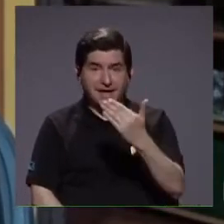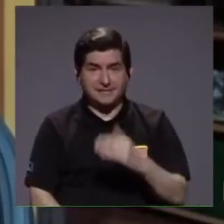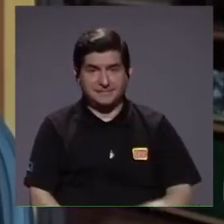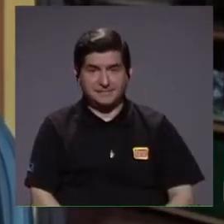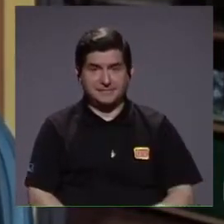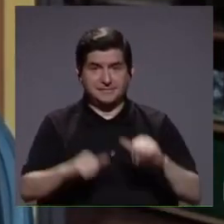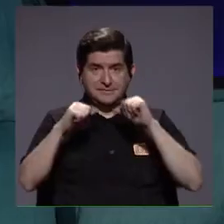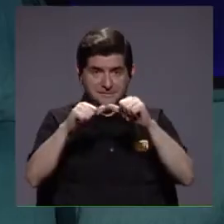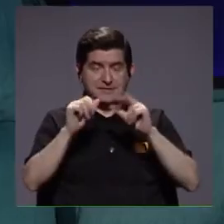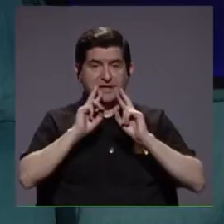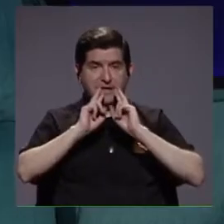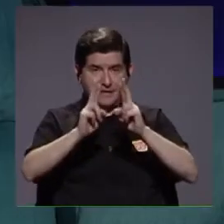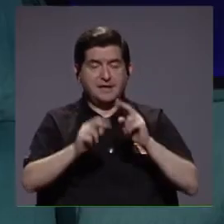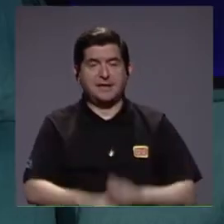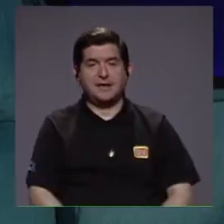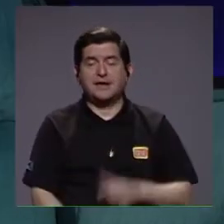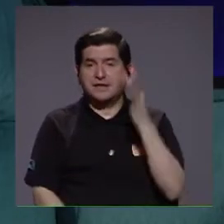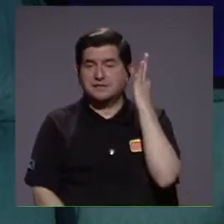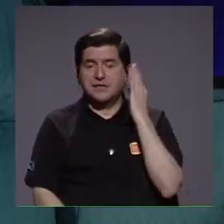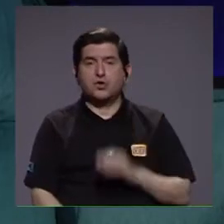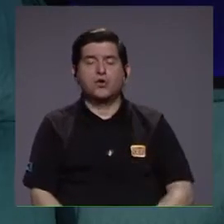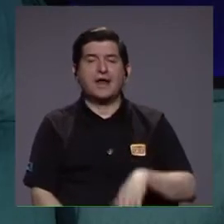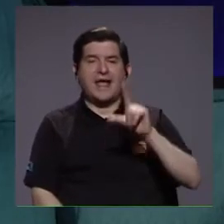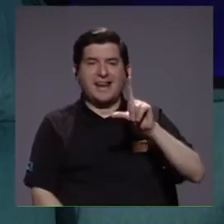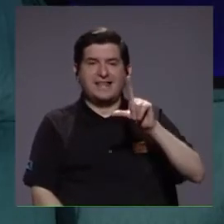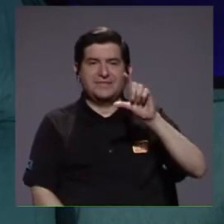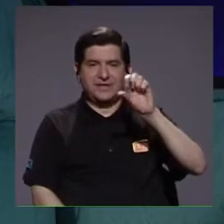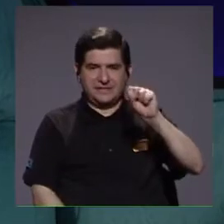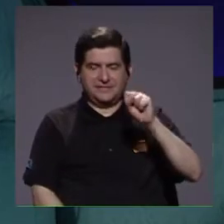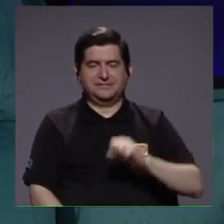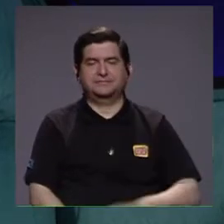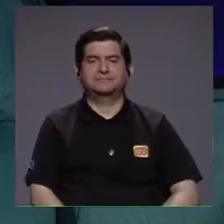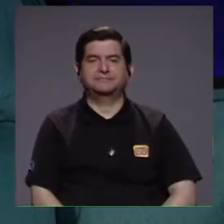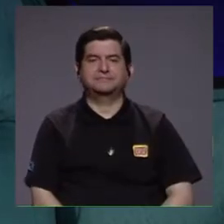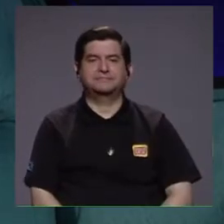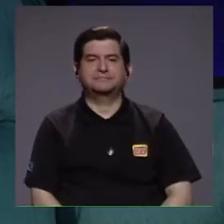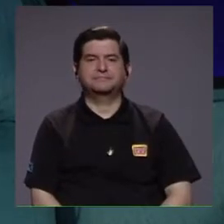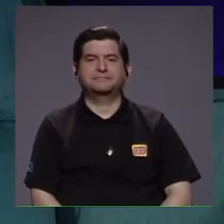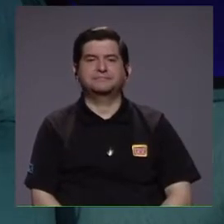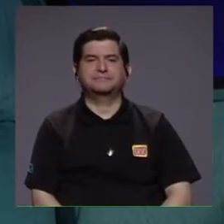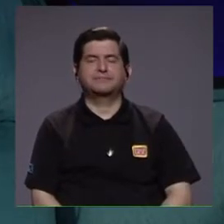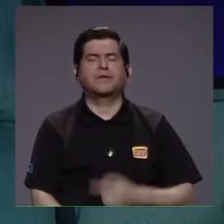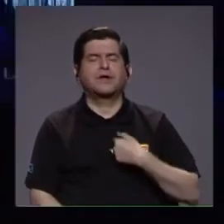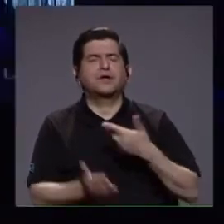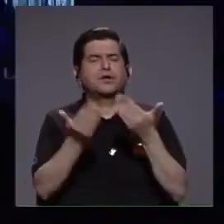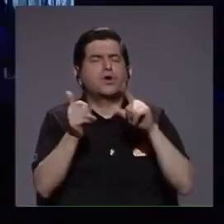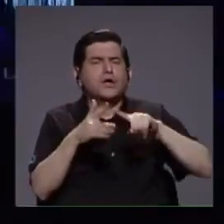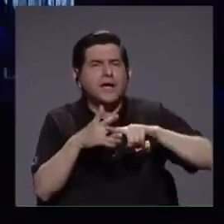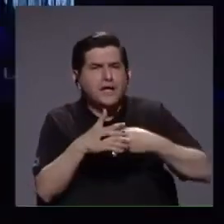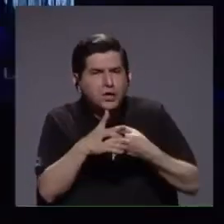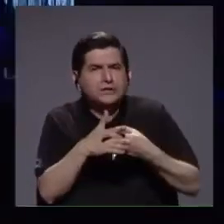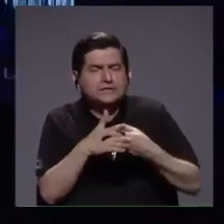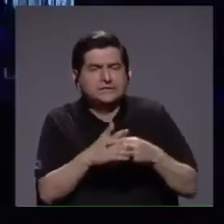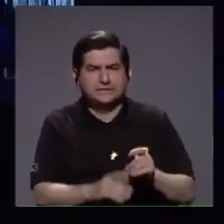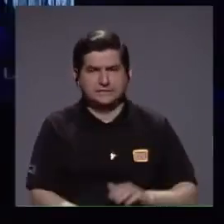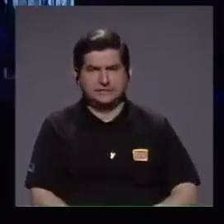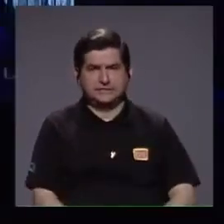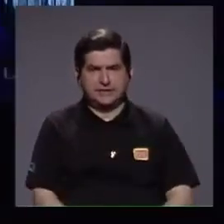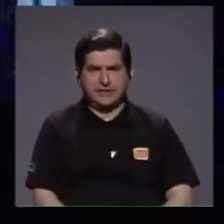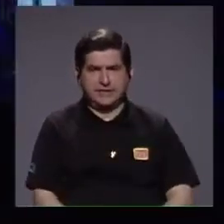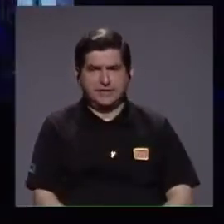Muchas gracias. Continuamos con la respuesta de la señora Lisbeth Salazar. Yo quiero iniciar